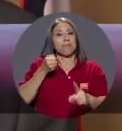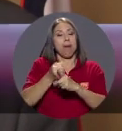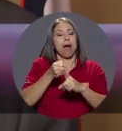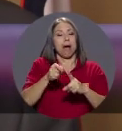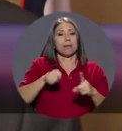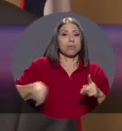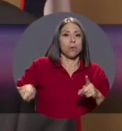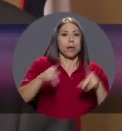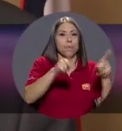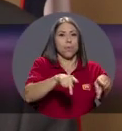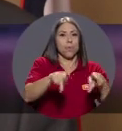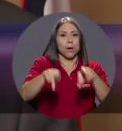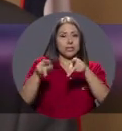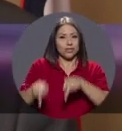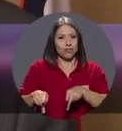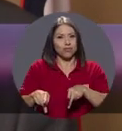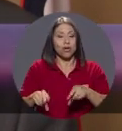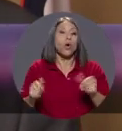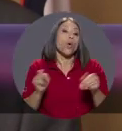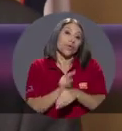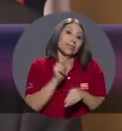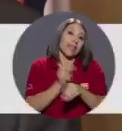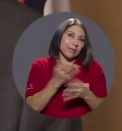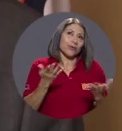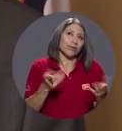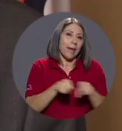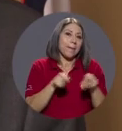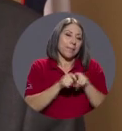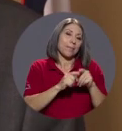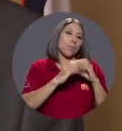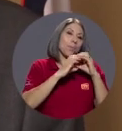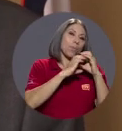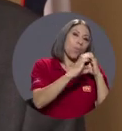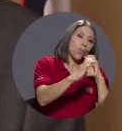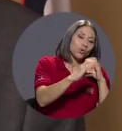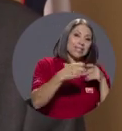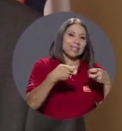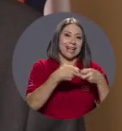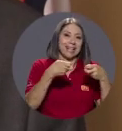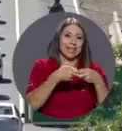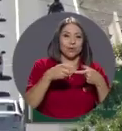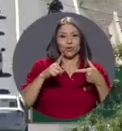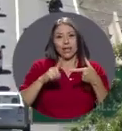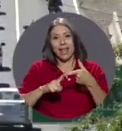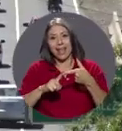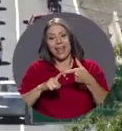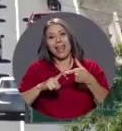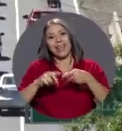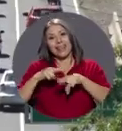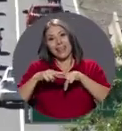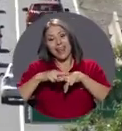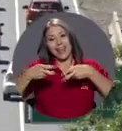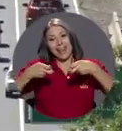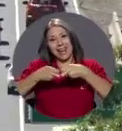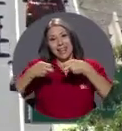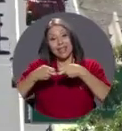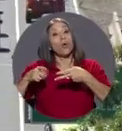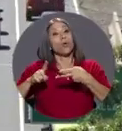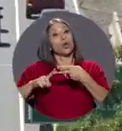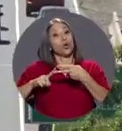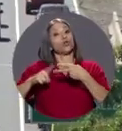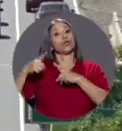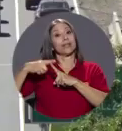población, tanto en buses eléctricos, el tren eléctrico, como los taxis. Bueno, hay países